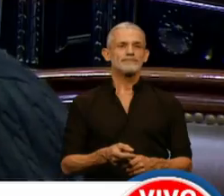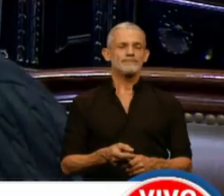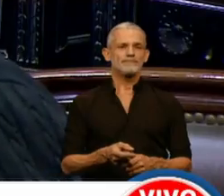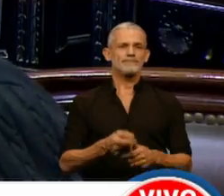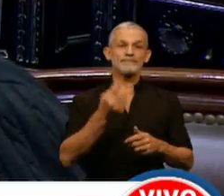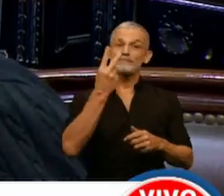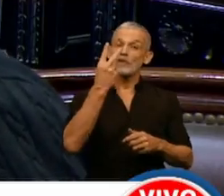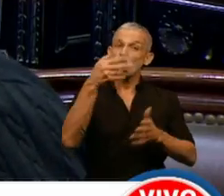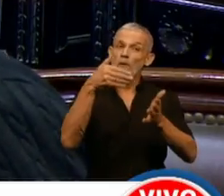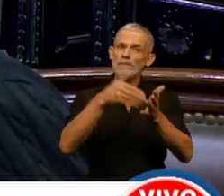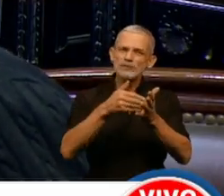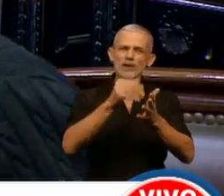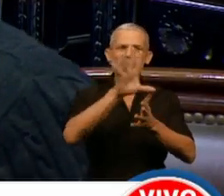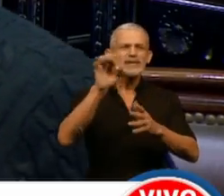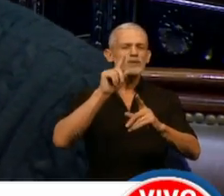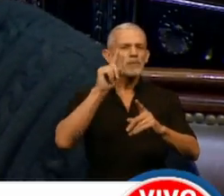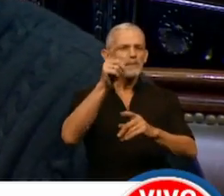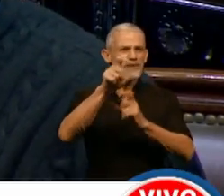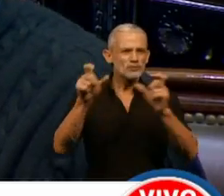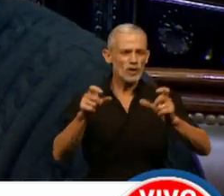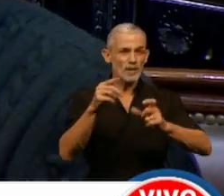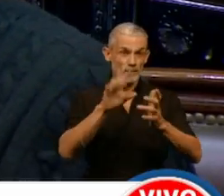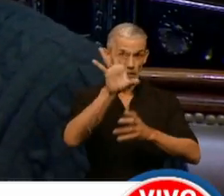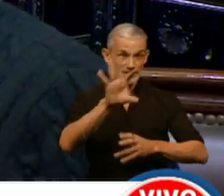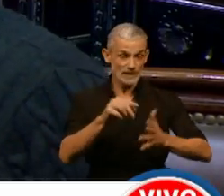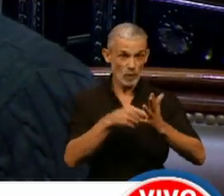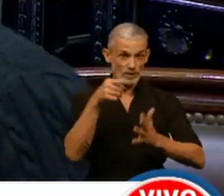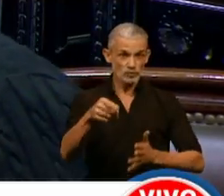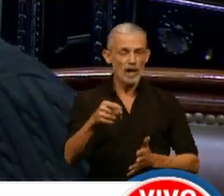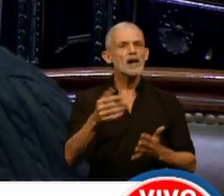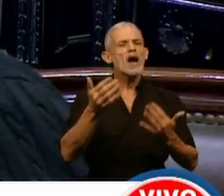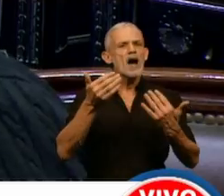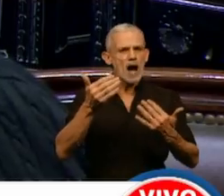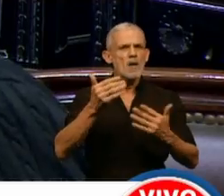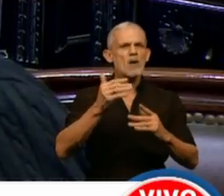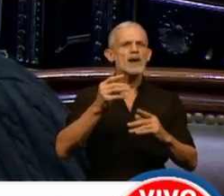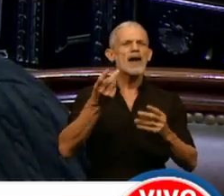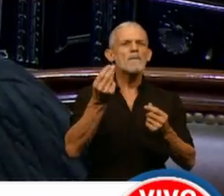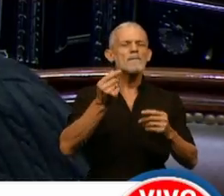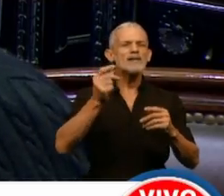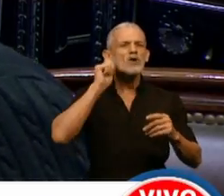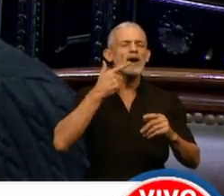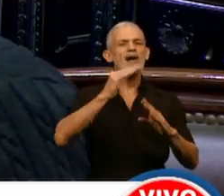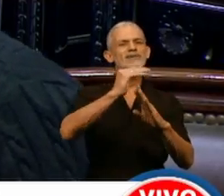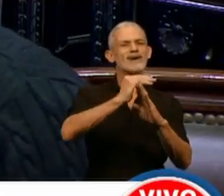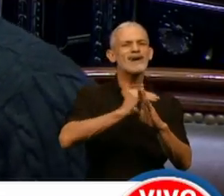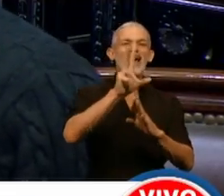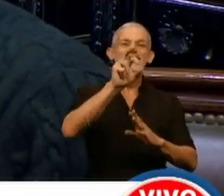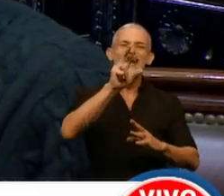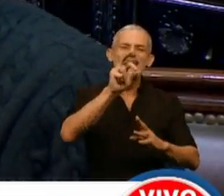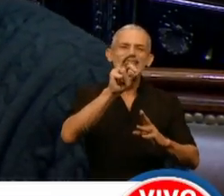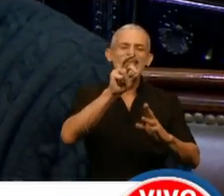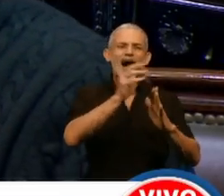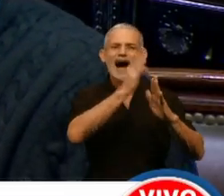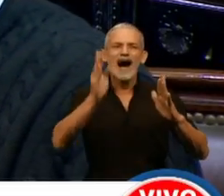dos millones y medio de bonaerenses van a ver reducirá la tarifa de gas en un 30